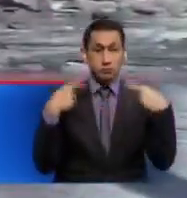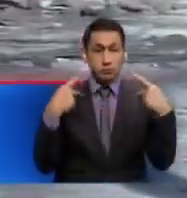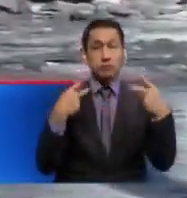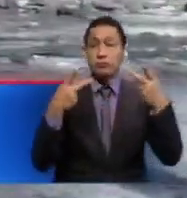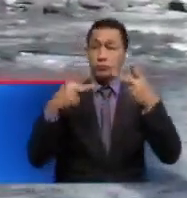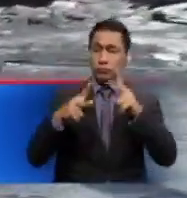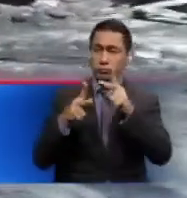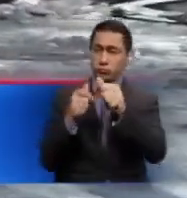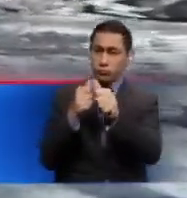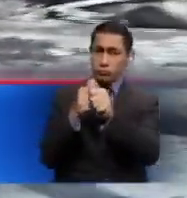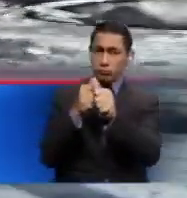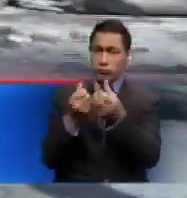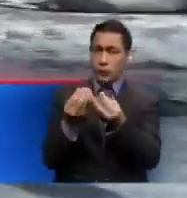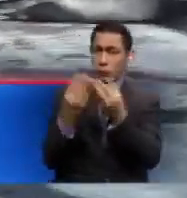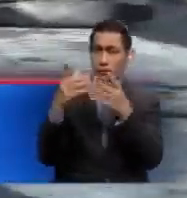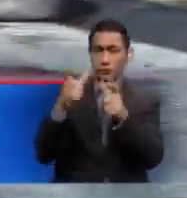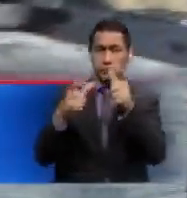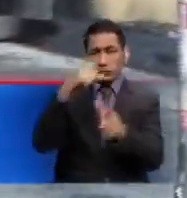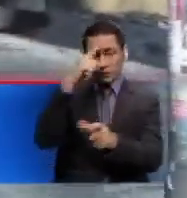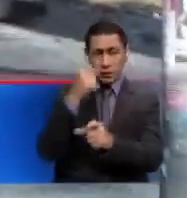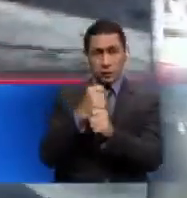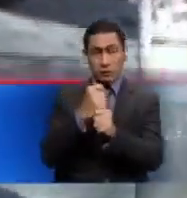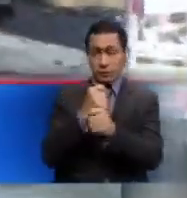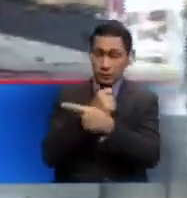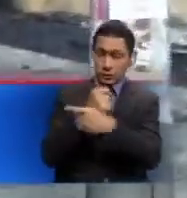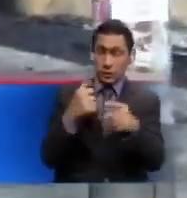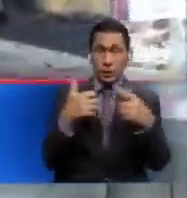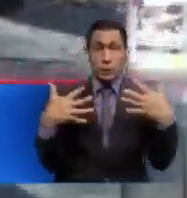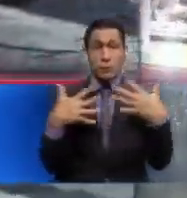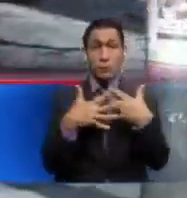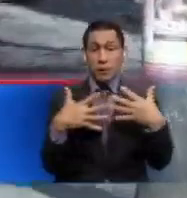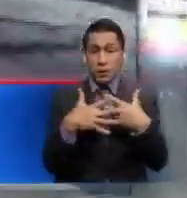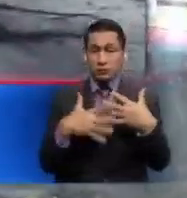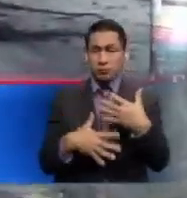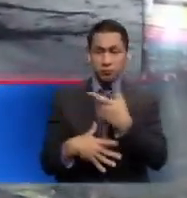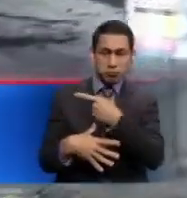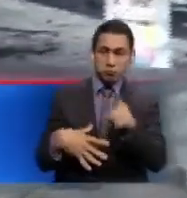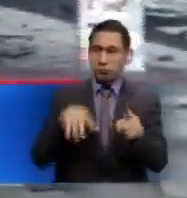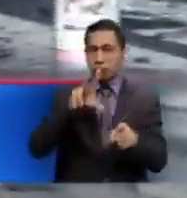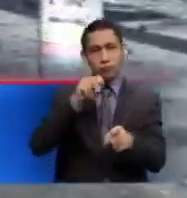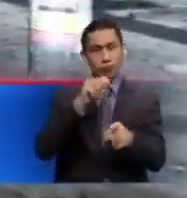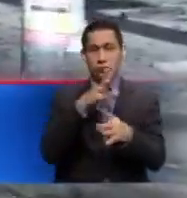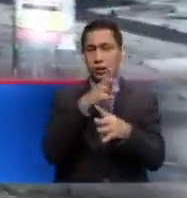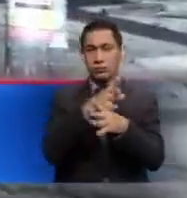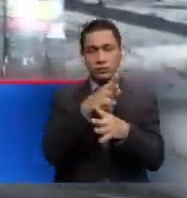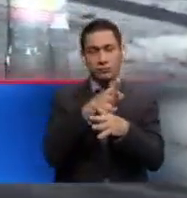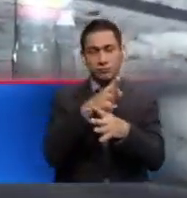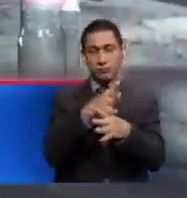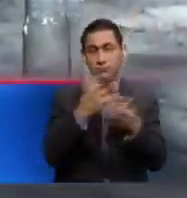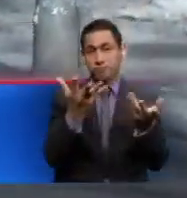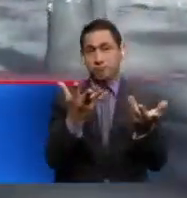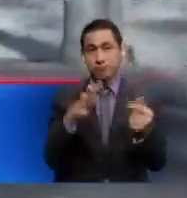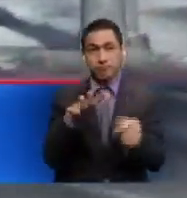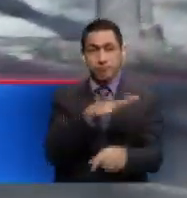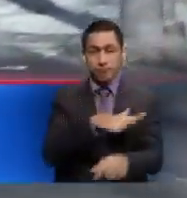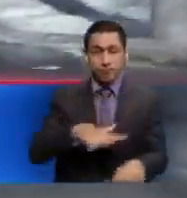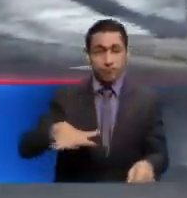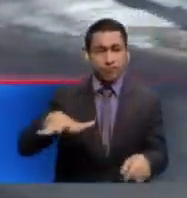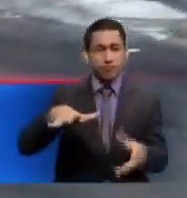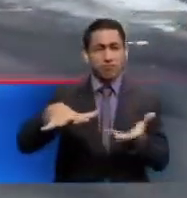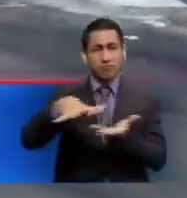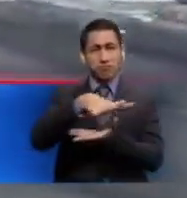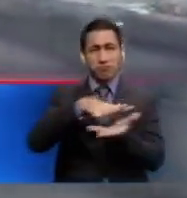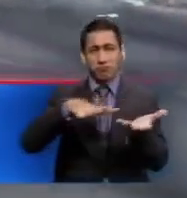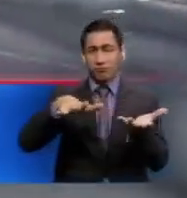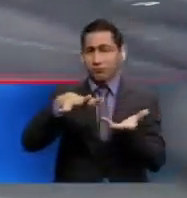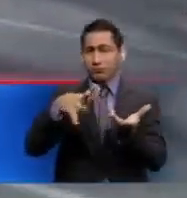estas oficinas, estaban muy asustadas y por obvias razones no quieren dar declaraciones. Como ustedes pueden apreciar, el ambiente también se había caotizado.